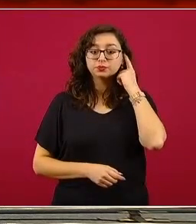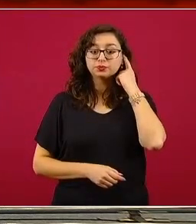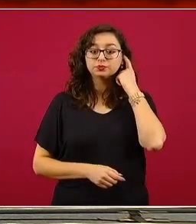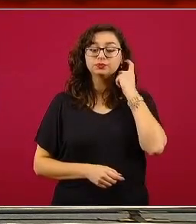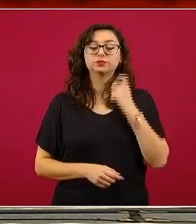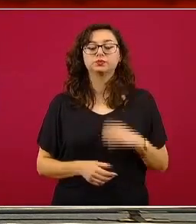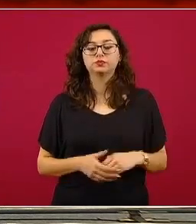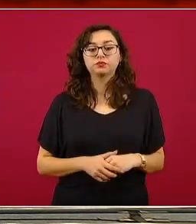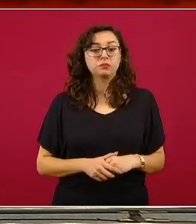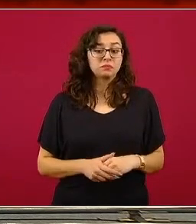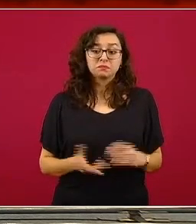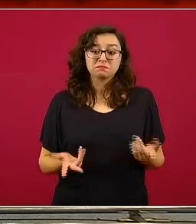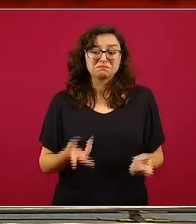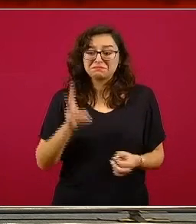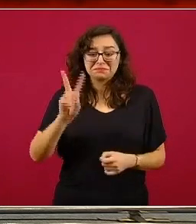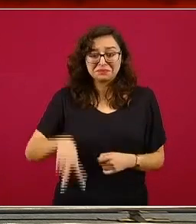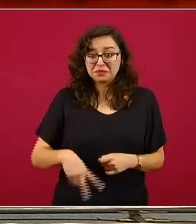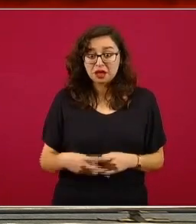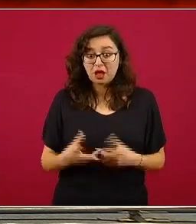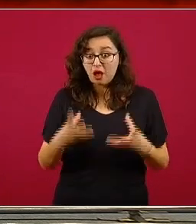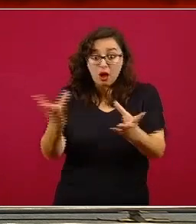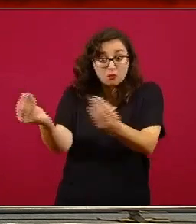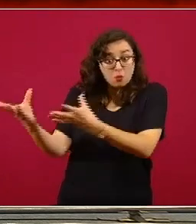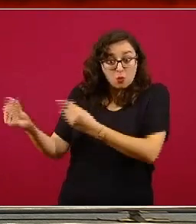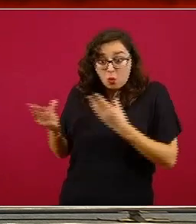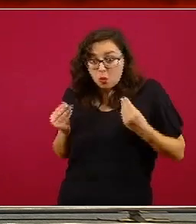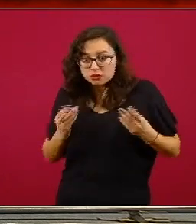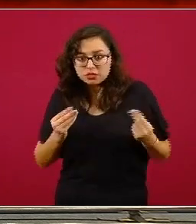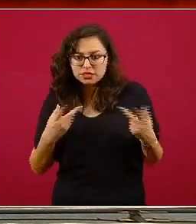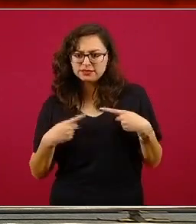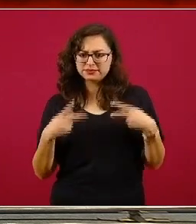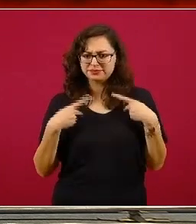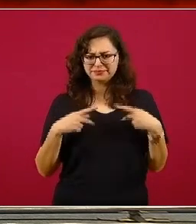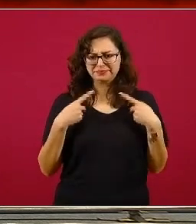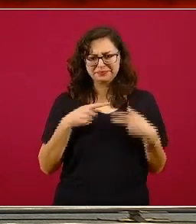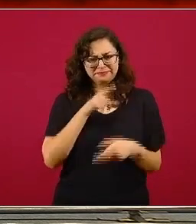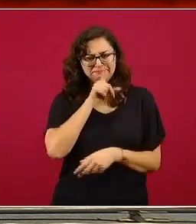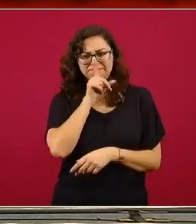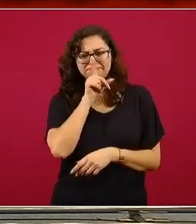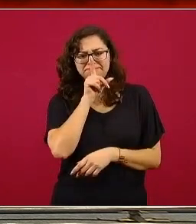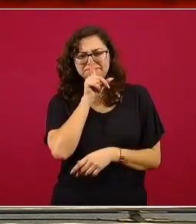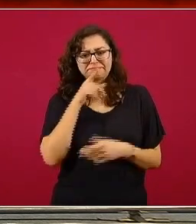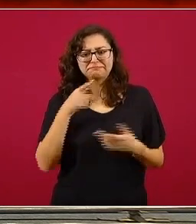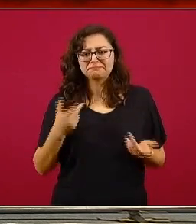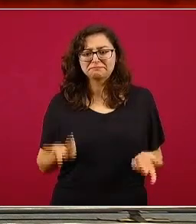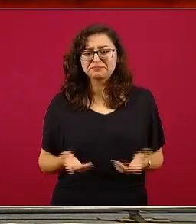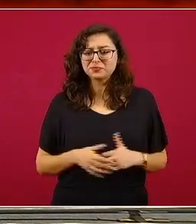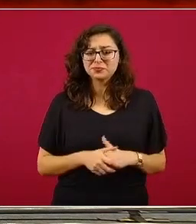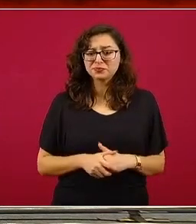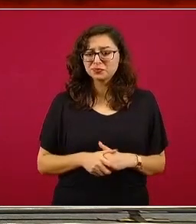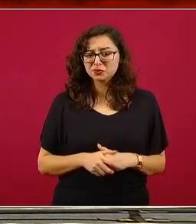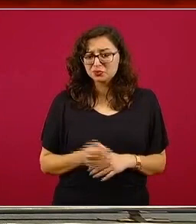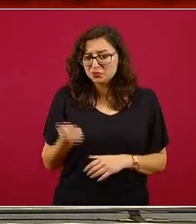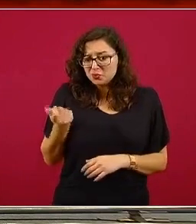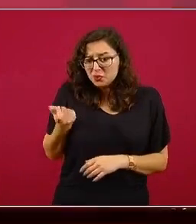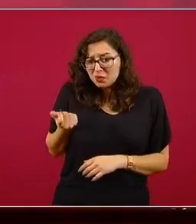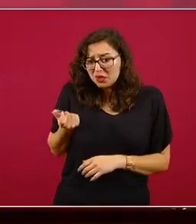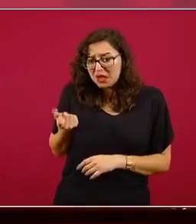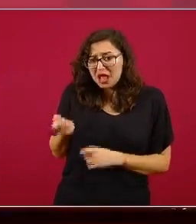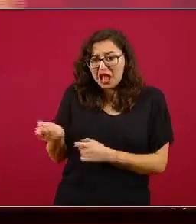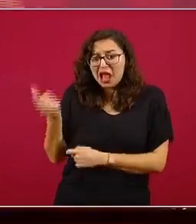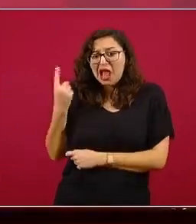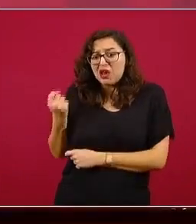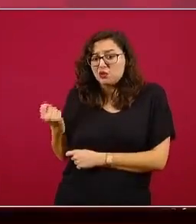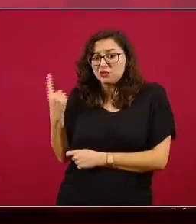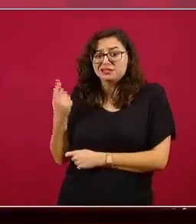Es tan infrecuente, lo decíamos ayer, es tan infrecuente las reacciones alérgicas que no modifica. Es Es decir, el resumen es